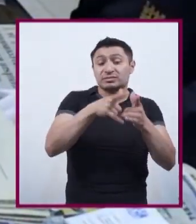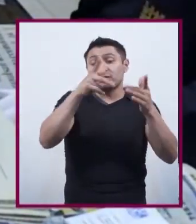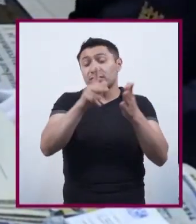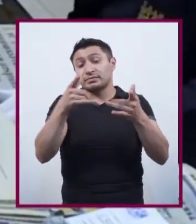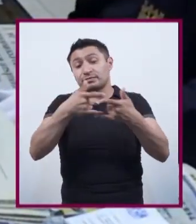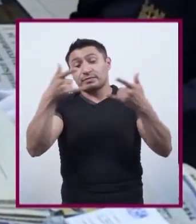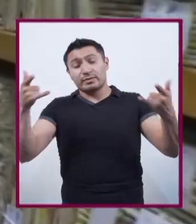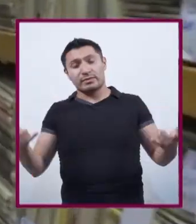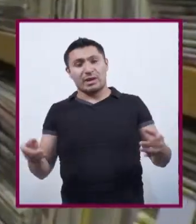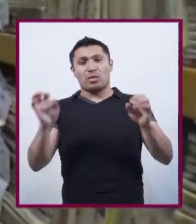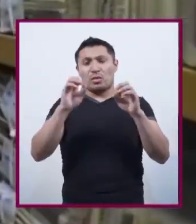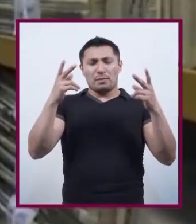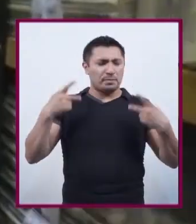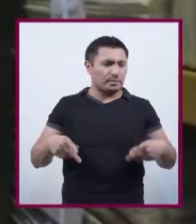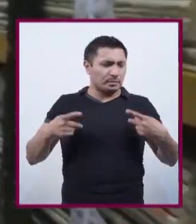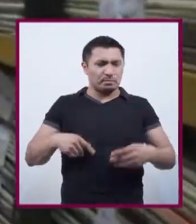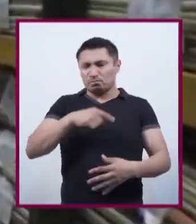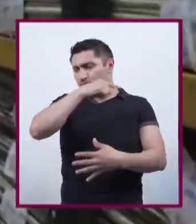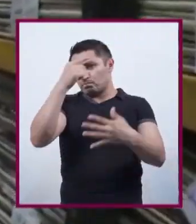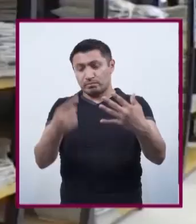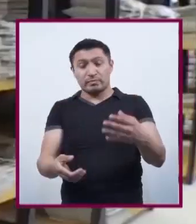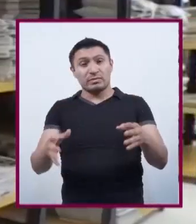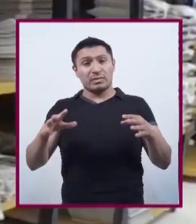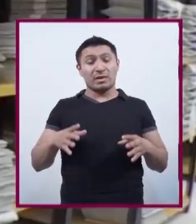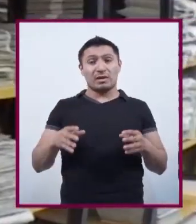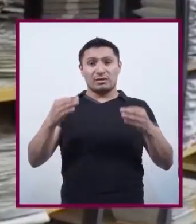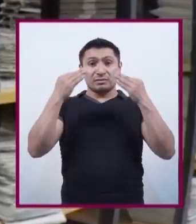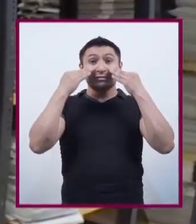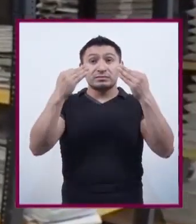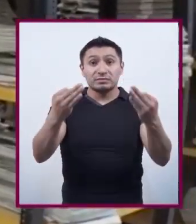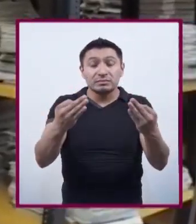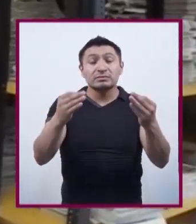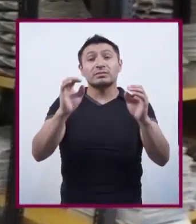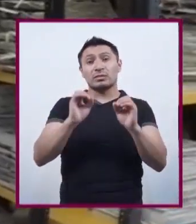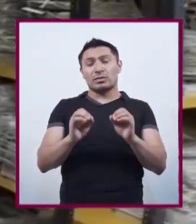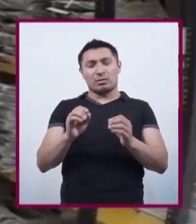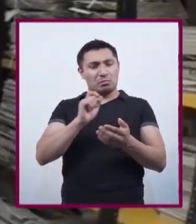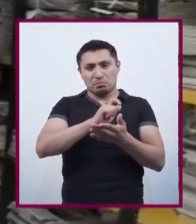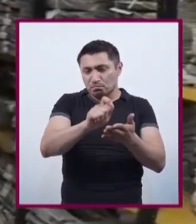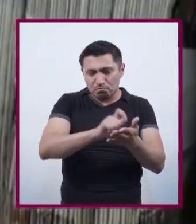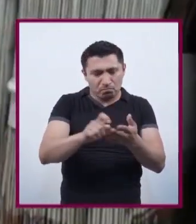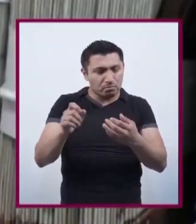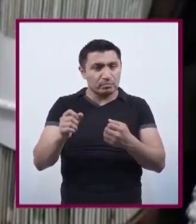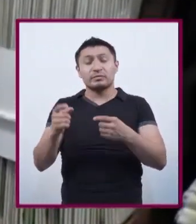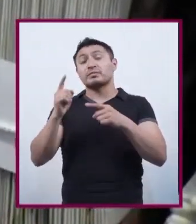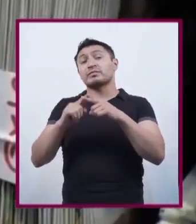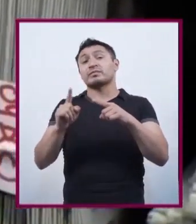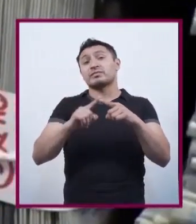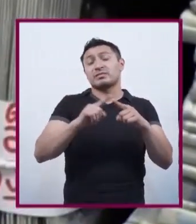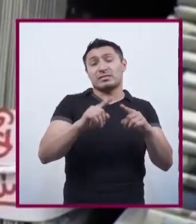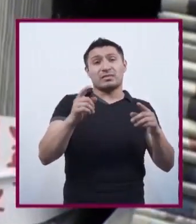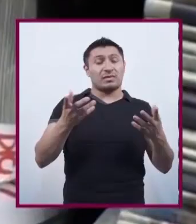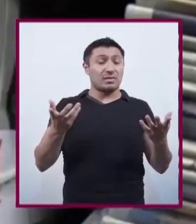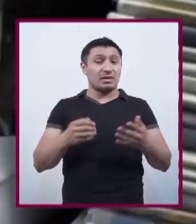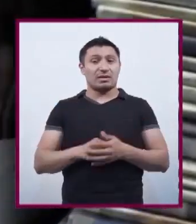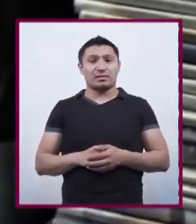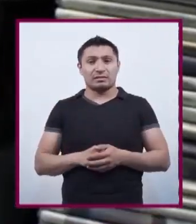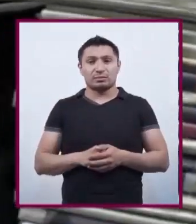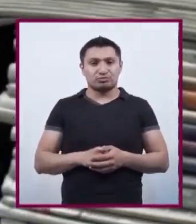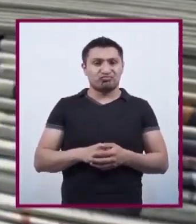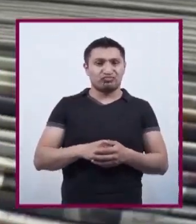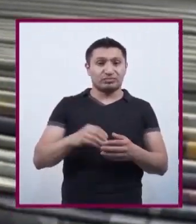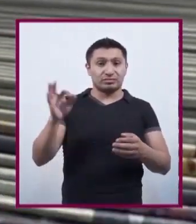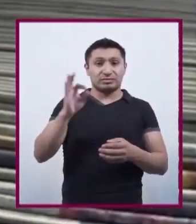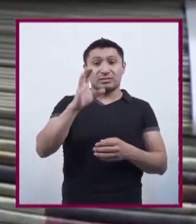incluso gente de a pie, cuya presencia o testimonio preservados describen las distintas versiones de lo que ocurrió. Sin